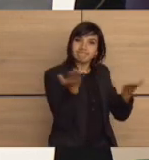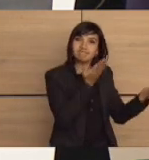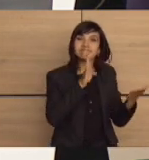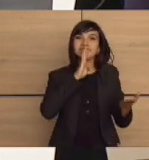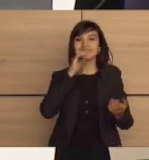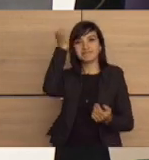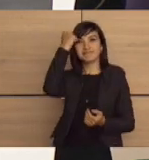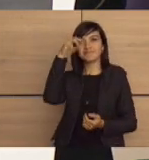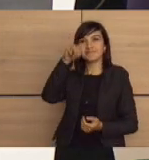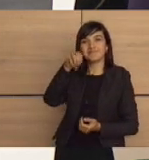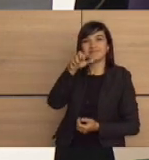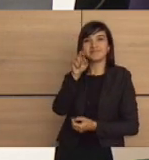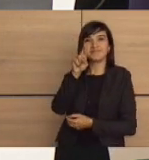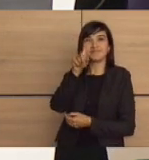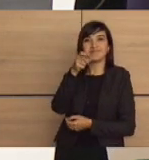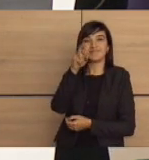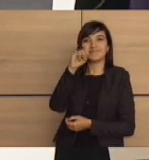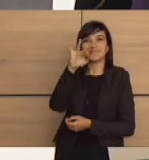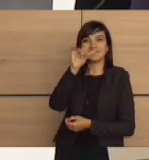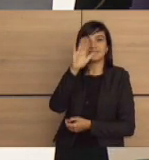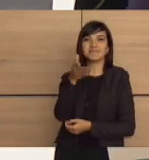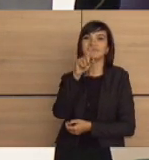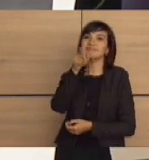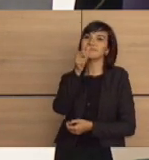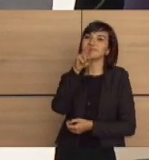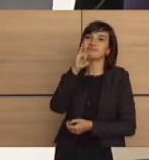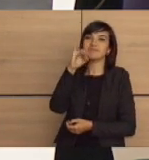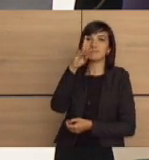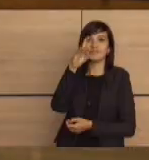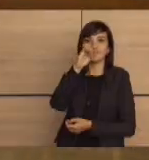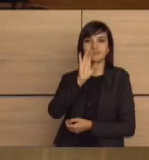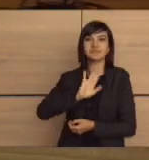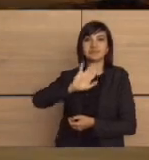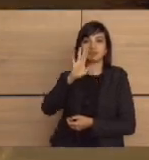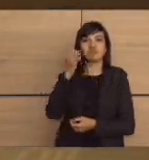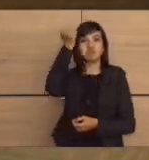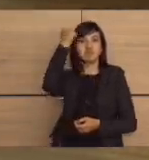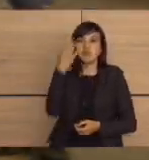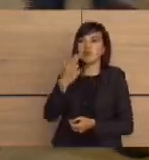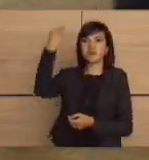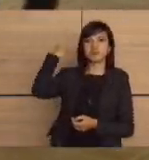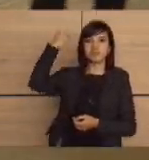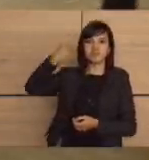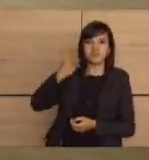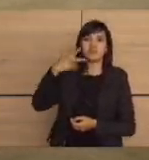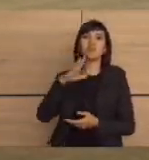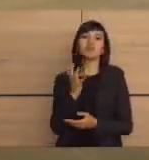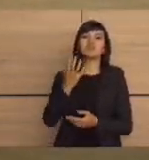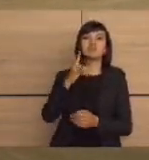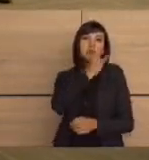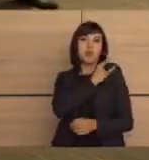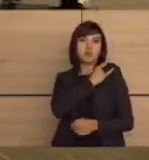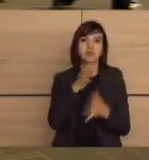profesora Margarita Garrido. Ella es doctora en Historia de la Universidad de Oxford, profesora de la Universidad de los Andes y miembro del Centro de Estudios en Historia